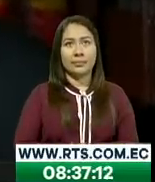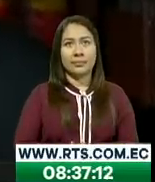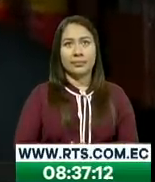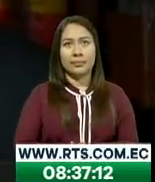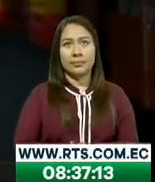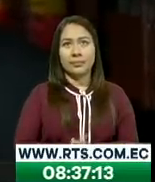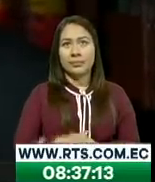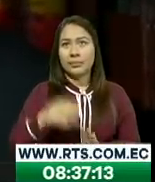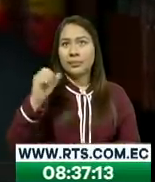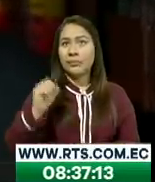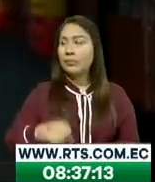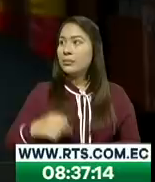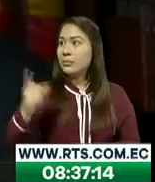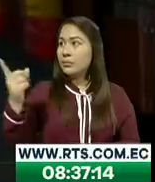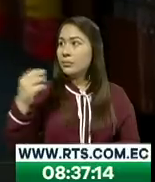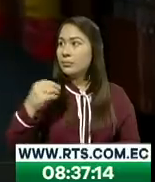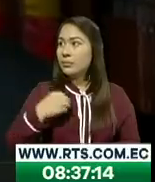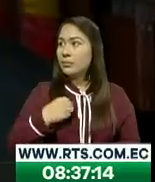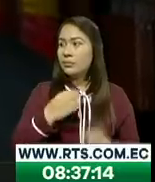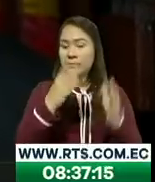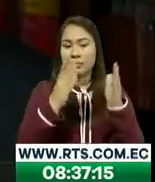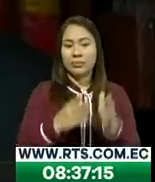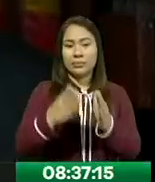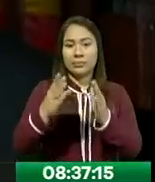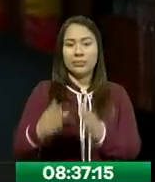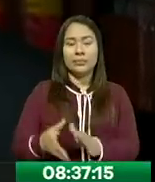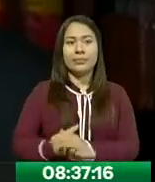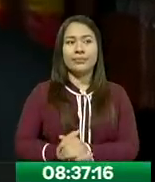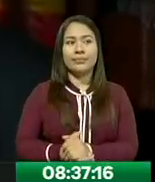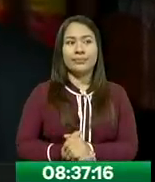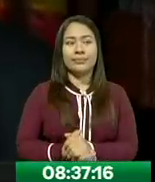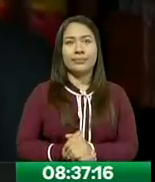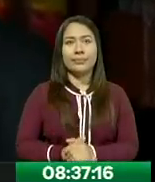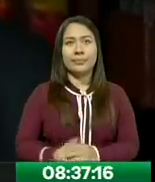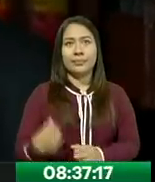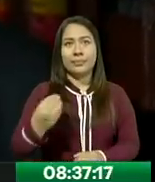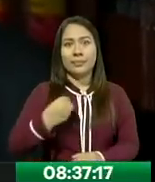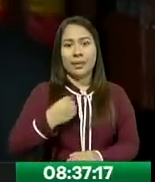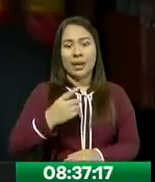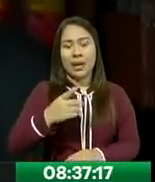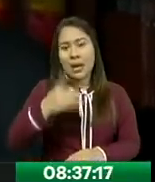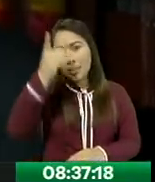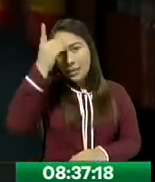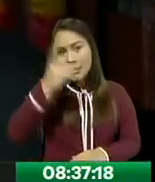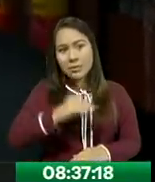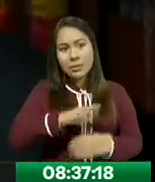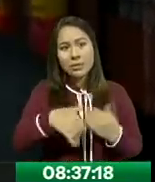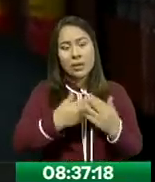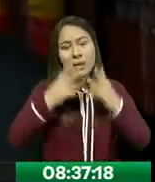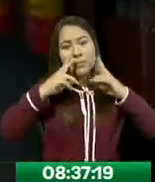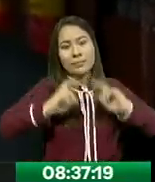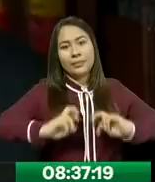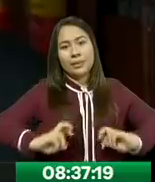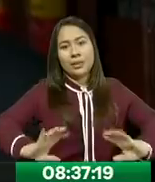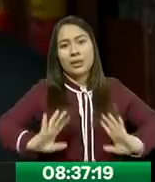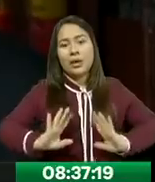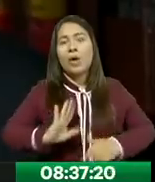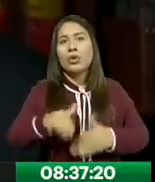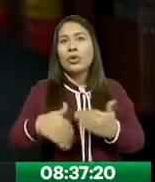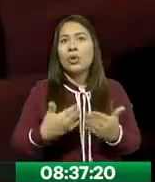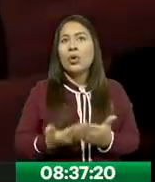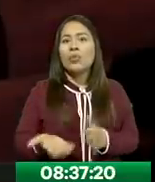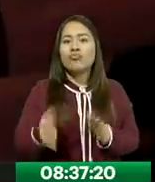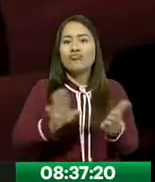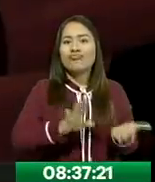persona tenía 39 años de edad y en este momento la fiscalía está tomando el respectivo procedimiento a fin de realizar el respectivo levantamiento del